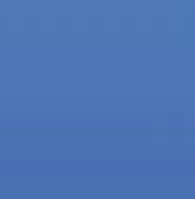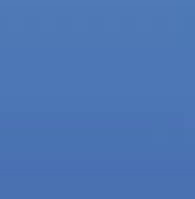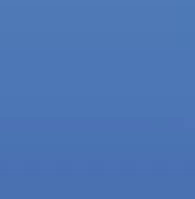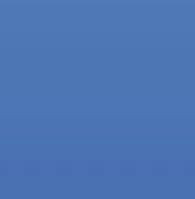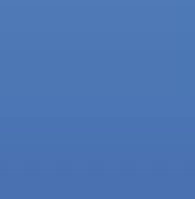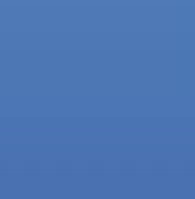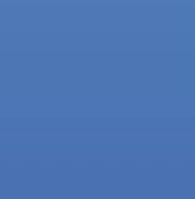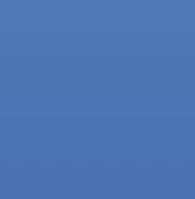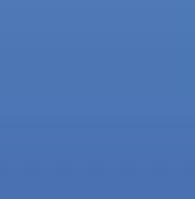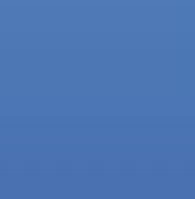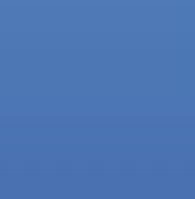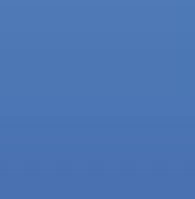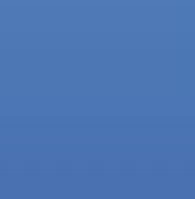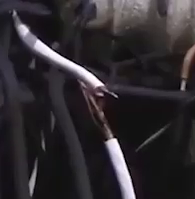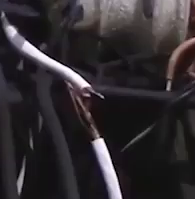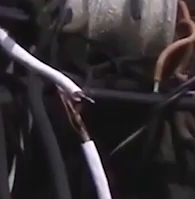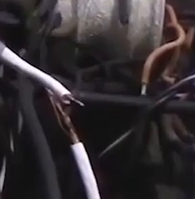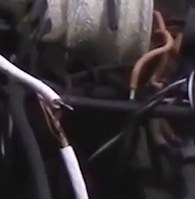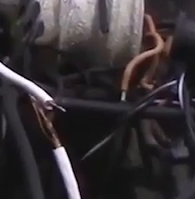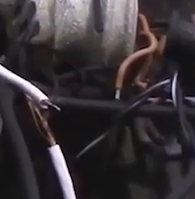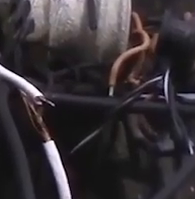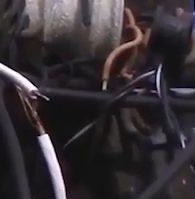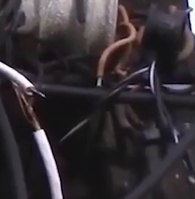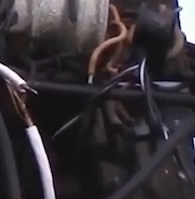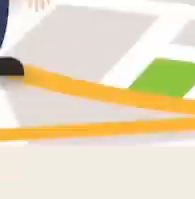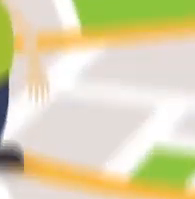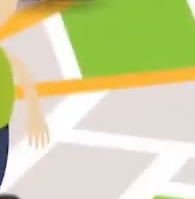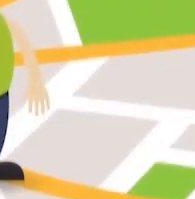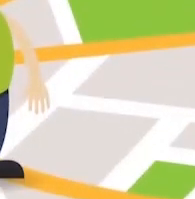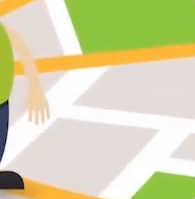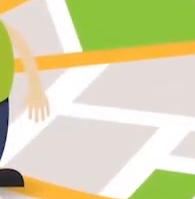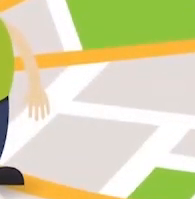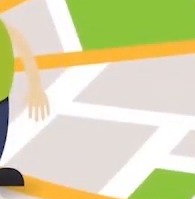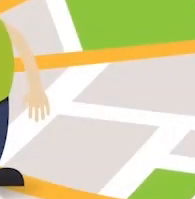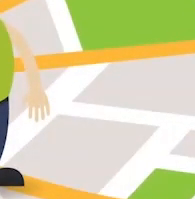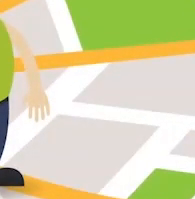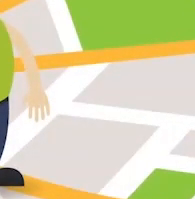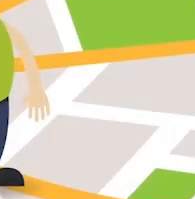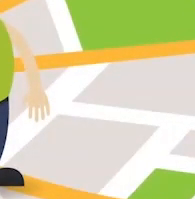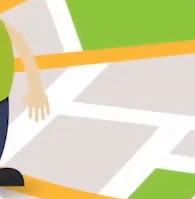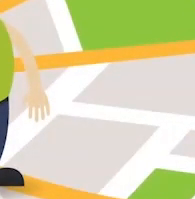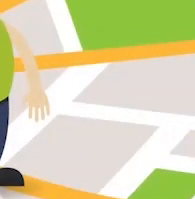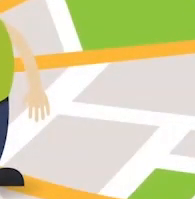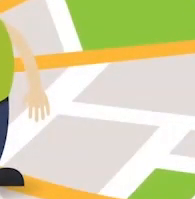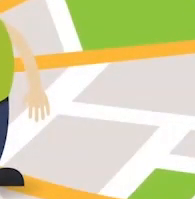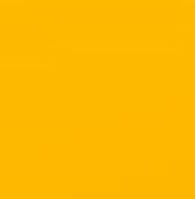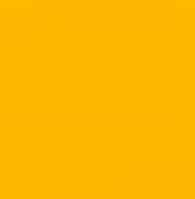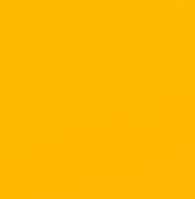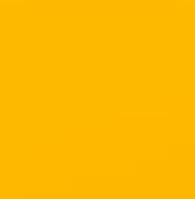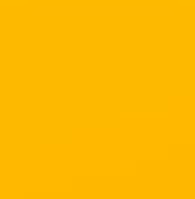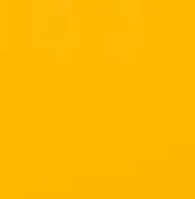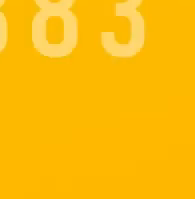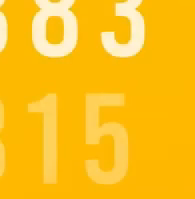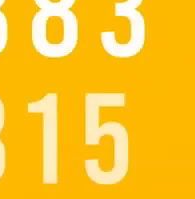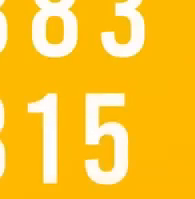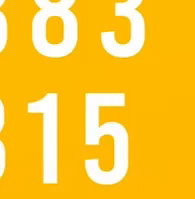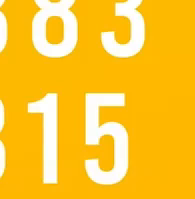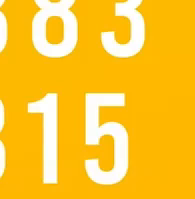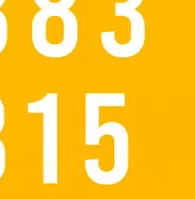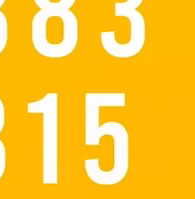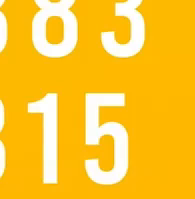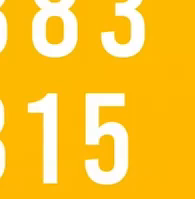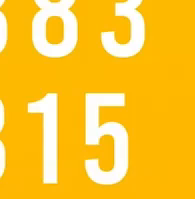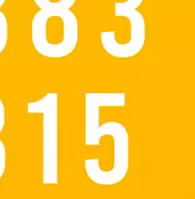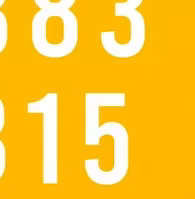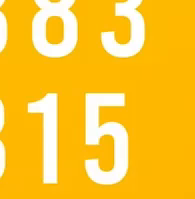beneficios, afiliación, recaudo, reparación y muchos más. Visítanos en cualquiera de nuestras 2 sedes, desde las 7:30 de la mañana